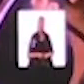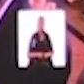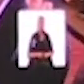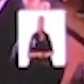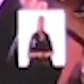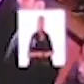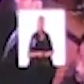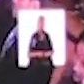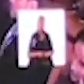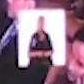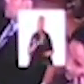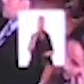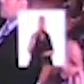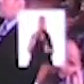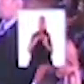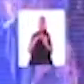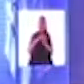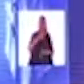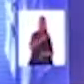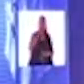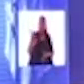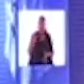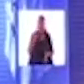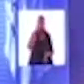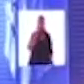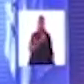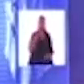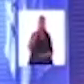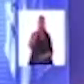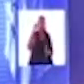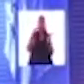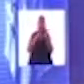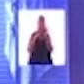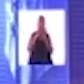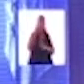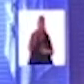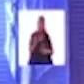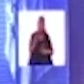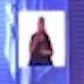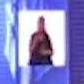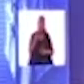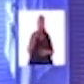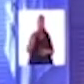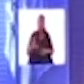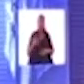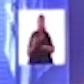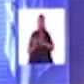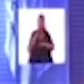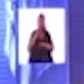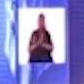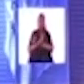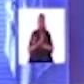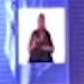en apoyos al campo destinamos 300 millones de pesos del presupuesto estatal en un